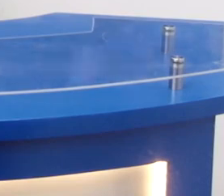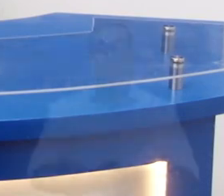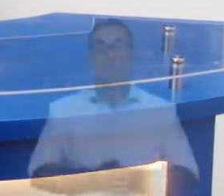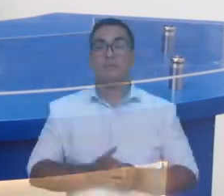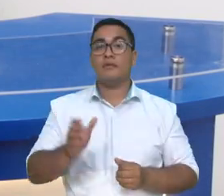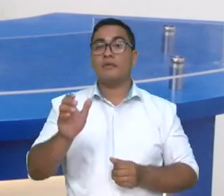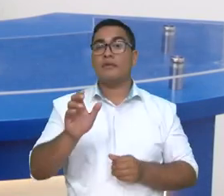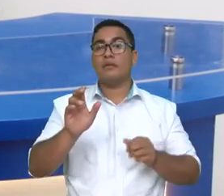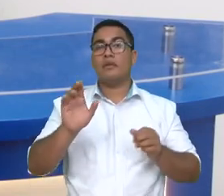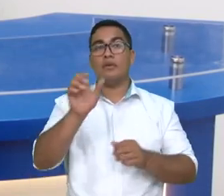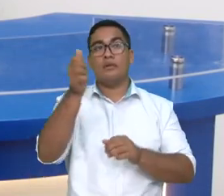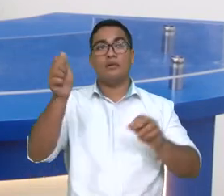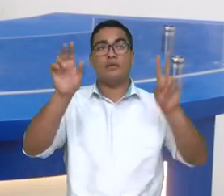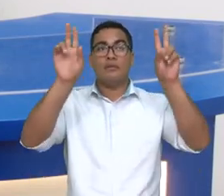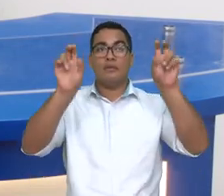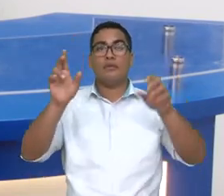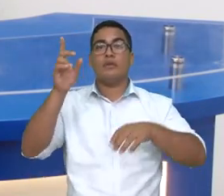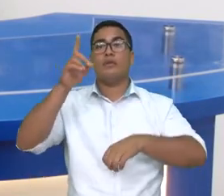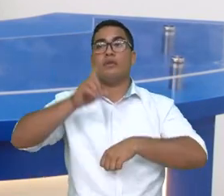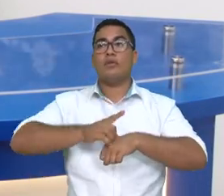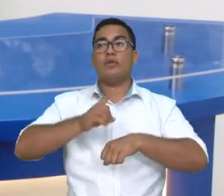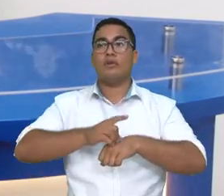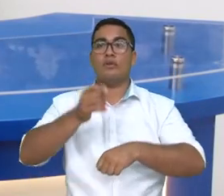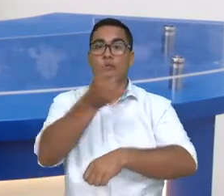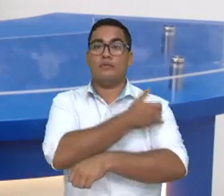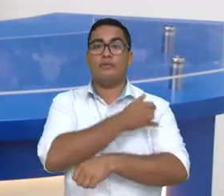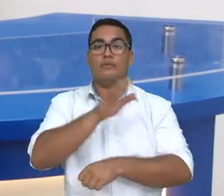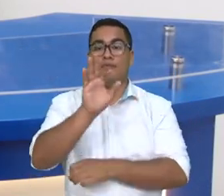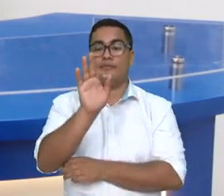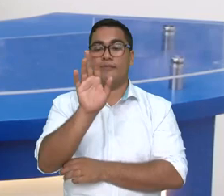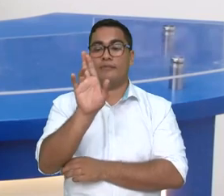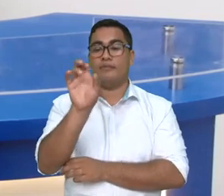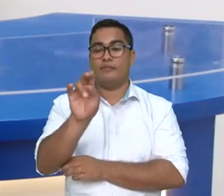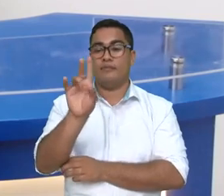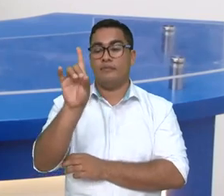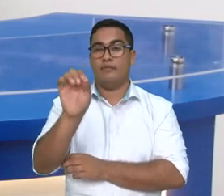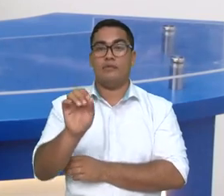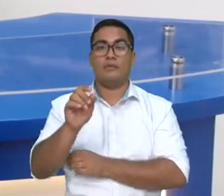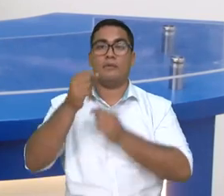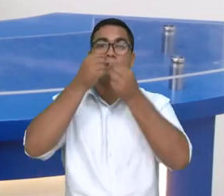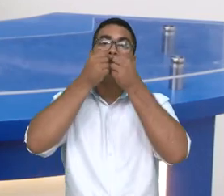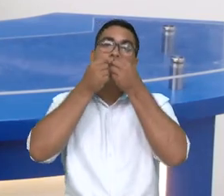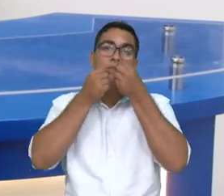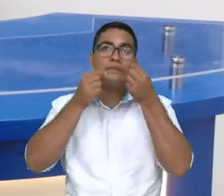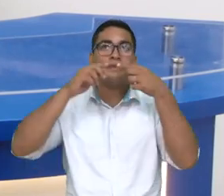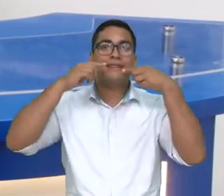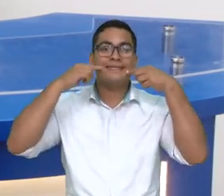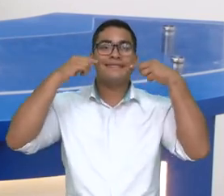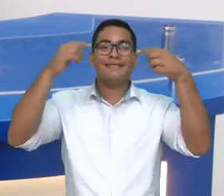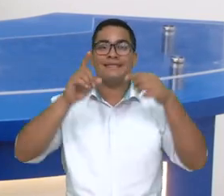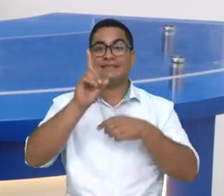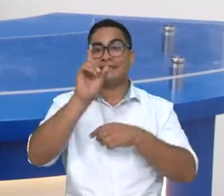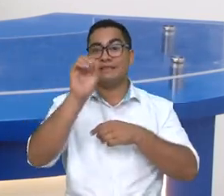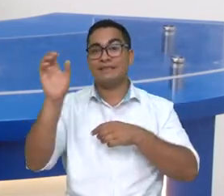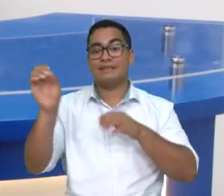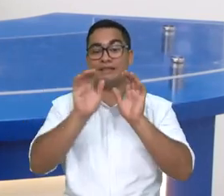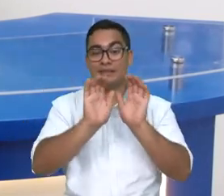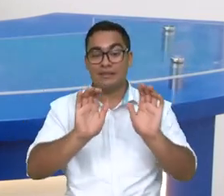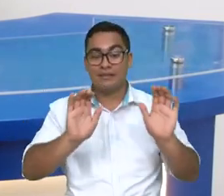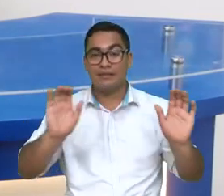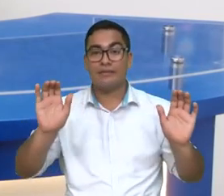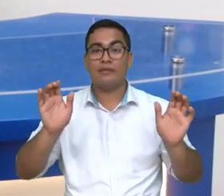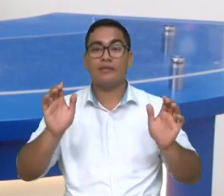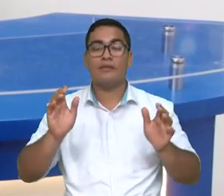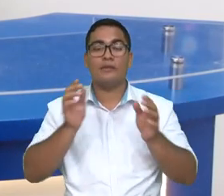Por otro lado, doctores del Hospital Fernando Vélez Páez y Operación Sonrisa devuelven la sonrisa de 100 niños con malformaciones en